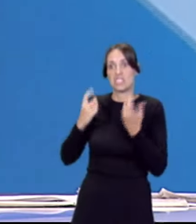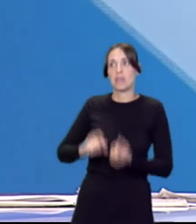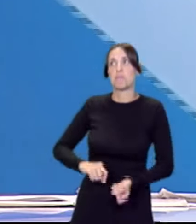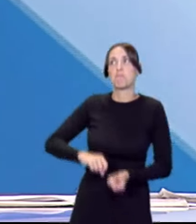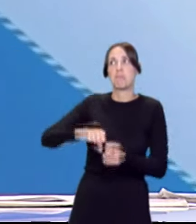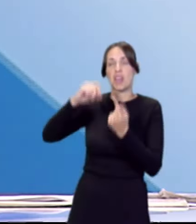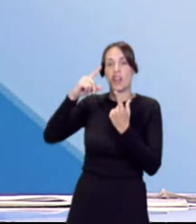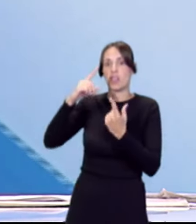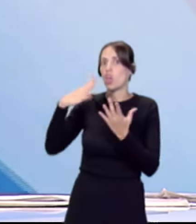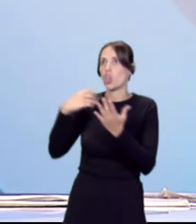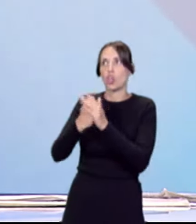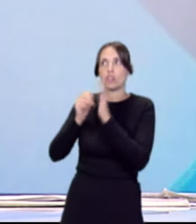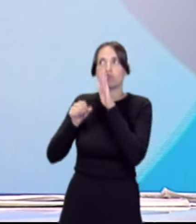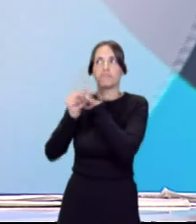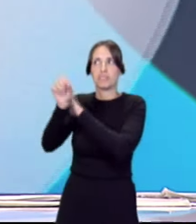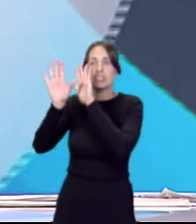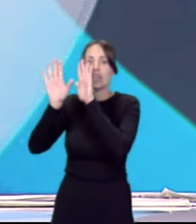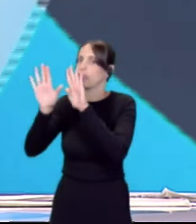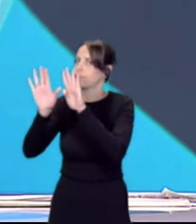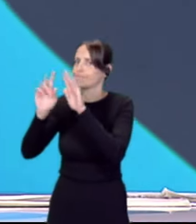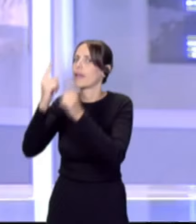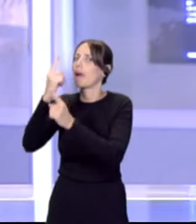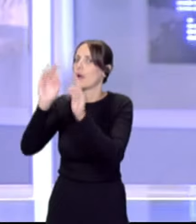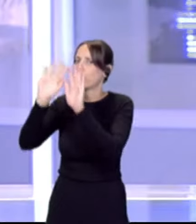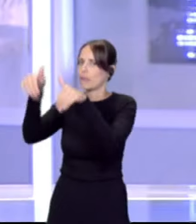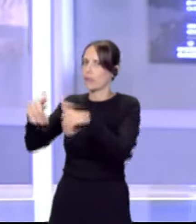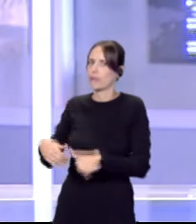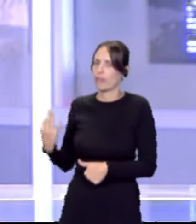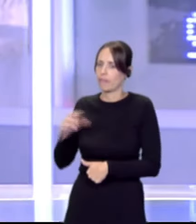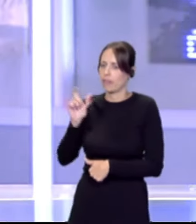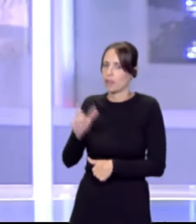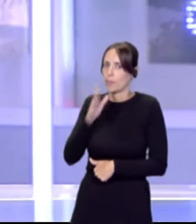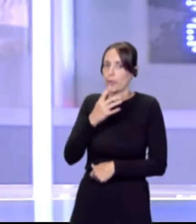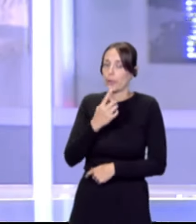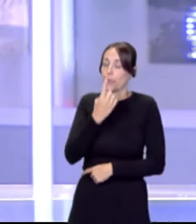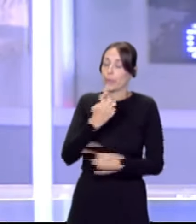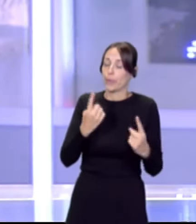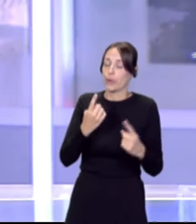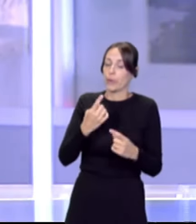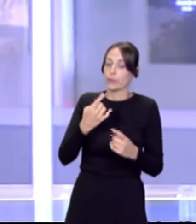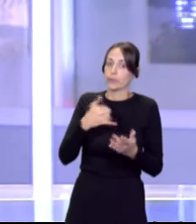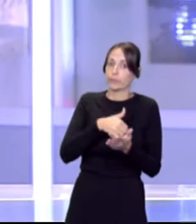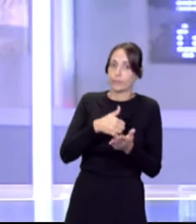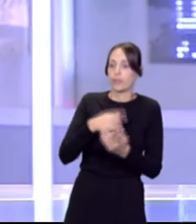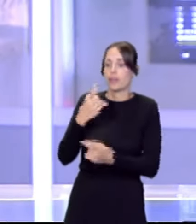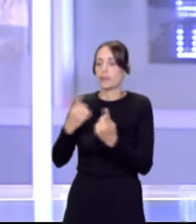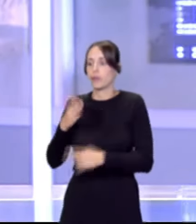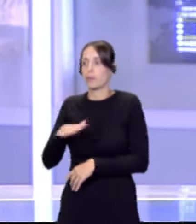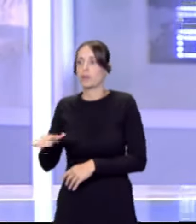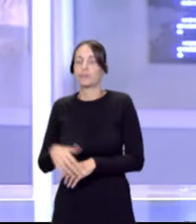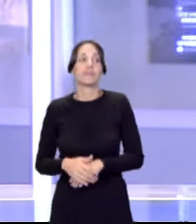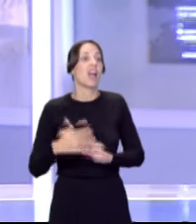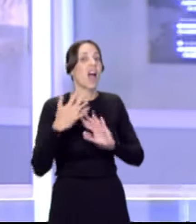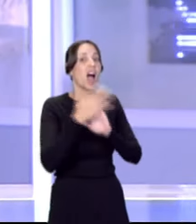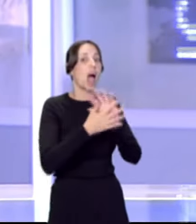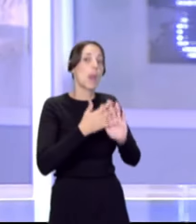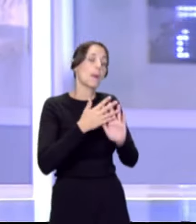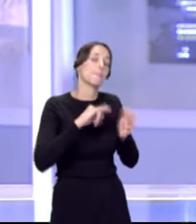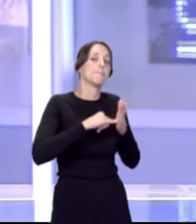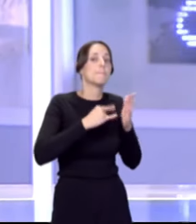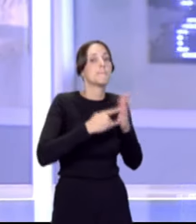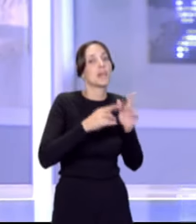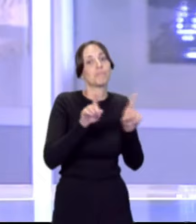tenido que volver a Italia porque, bueno, unos eran menores y otros estaban en una situación de extrema vulnerabilidad. Hablamos del plan Meloni, ¿no? En este caso, bueno, pues